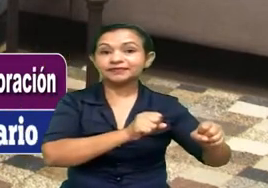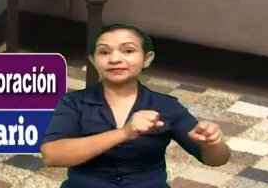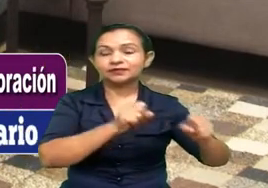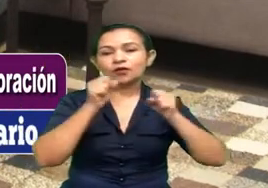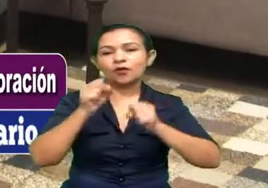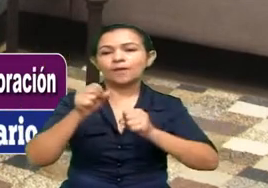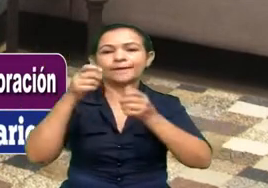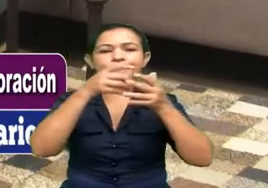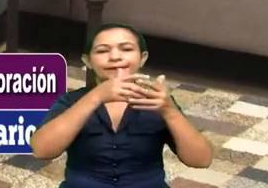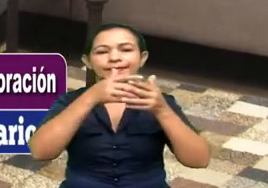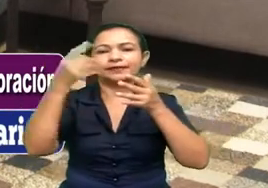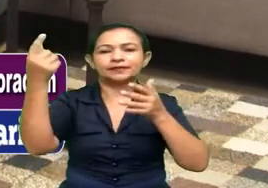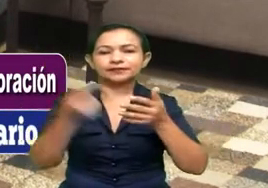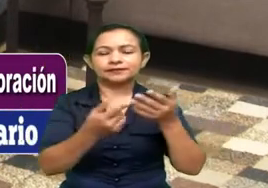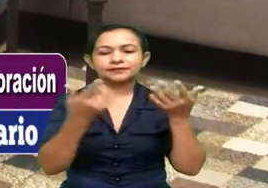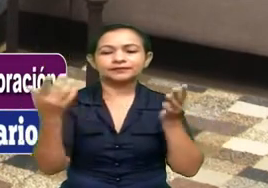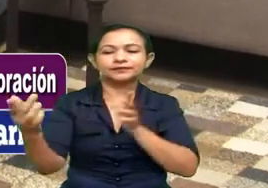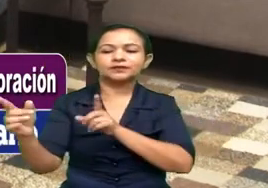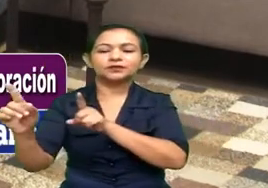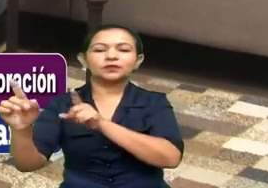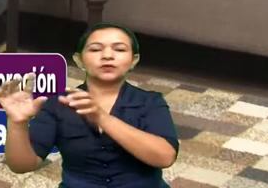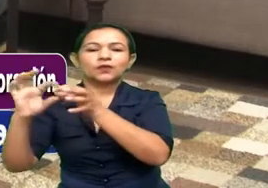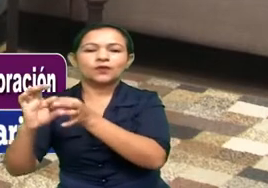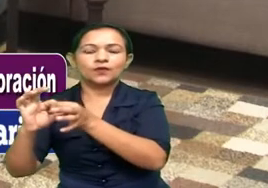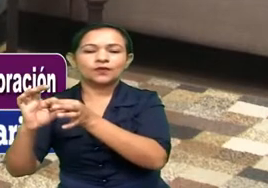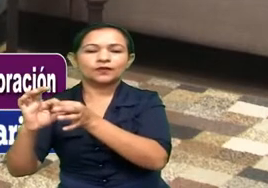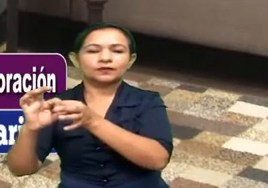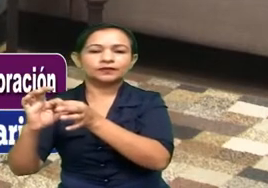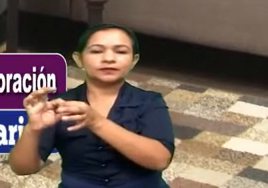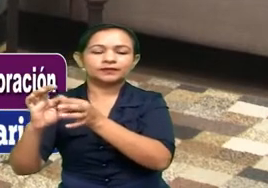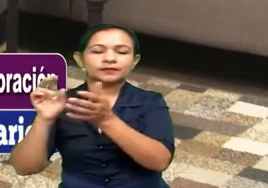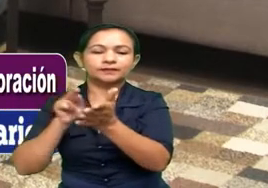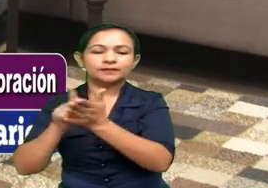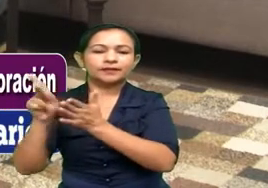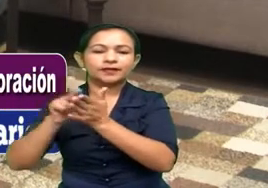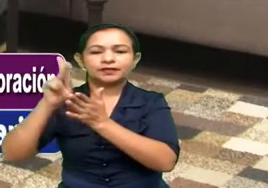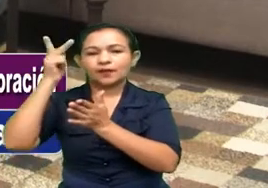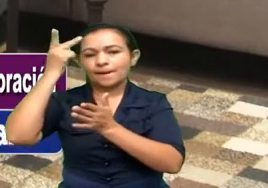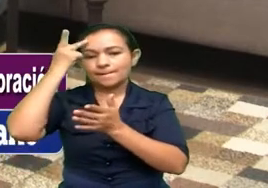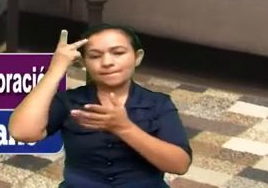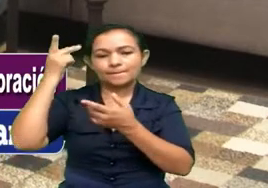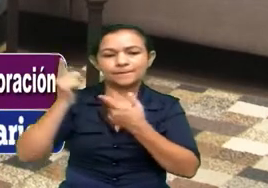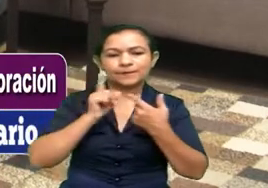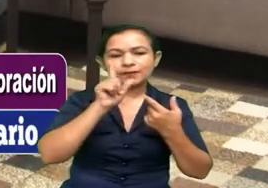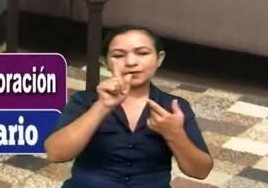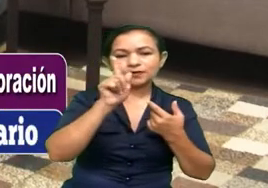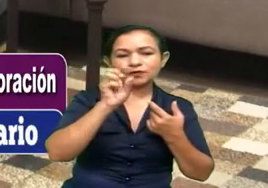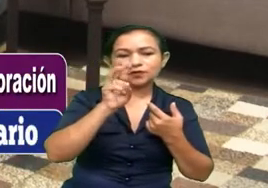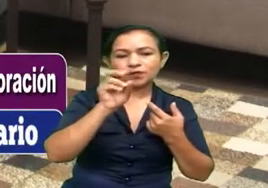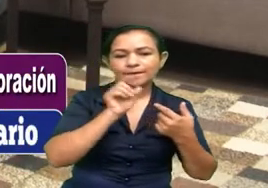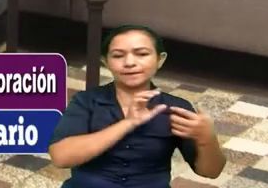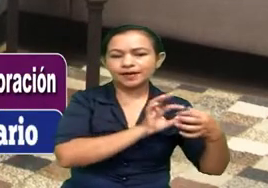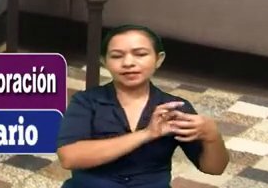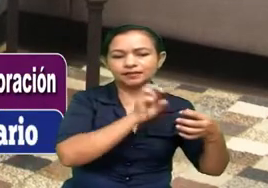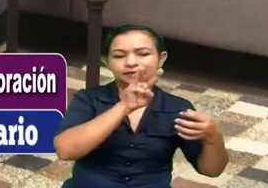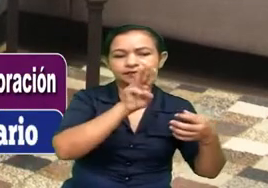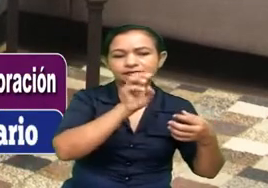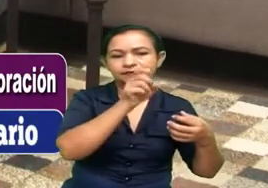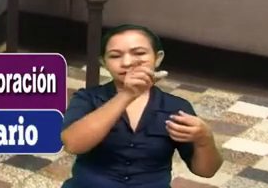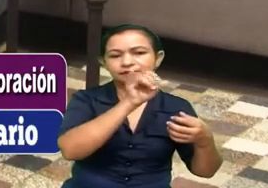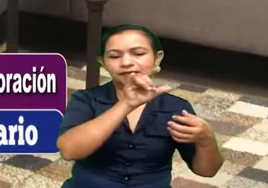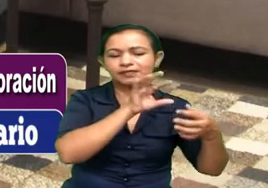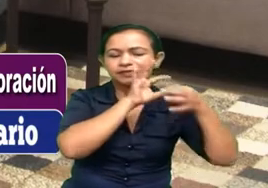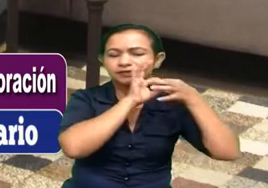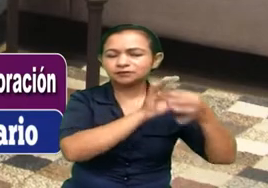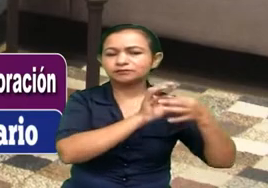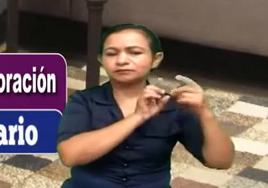entonces se juntan los dos líderes de los partidos, Tomás Martínez y Máximo Jerez, se